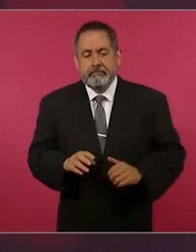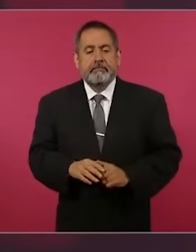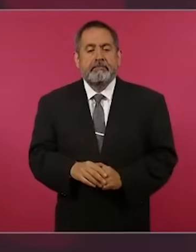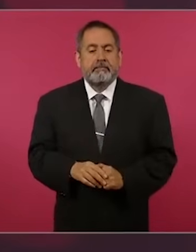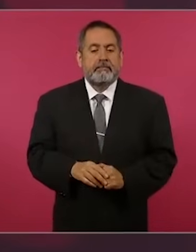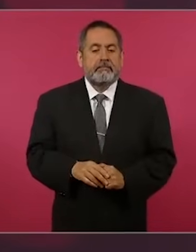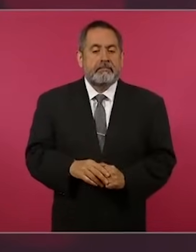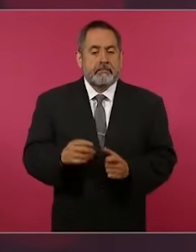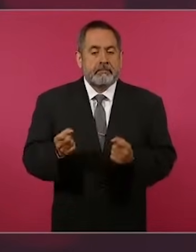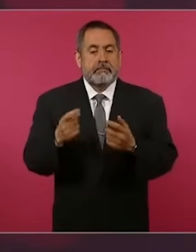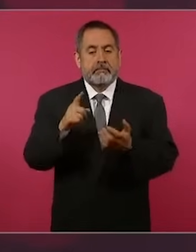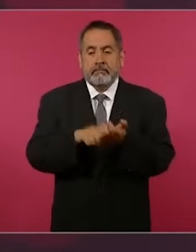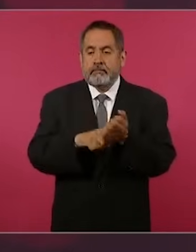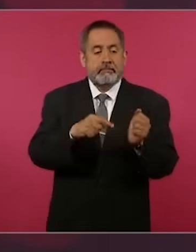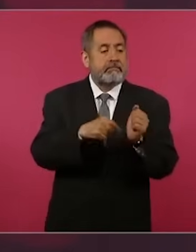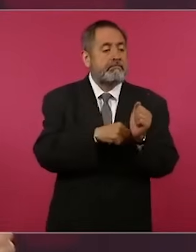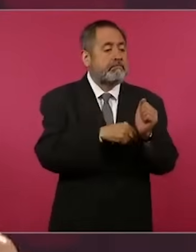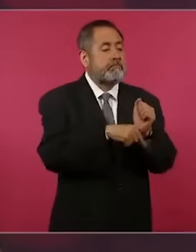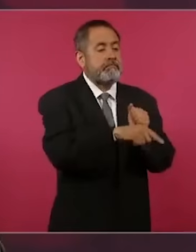se esconde mucha información.